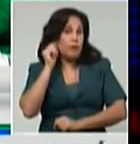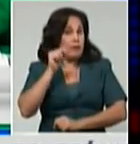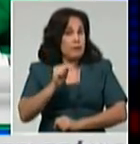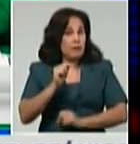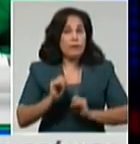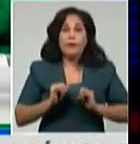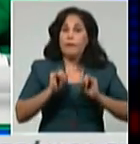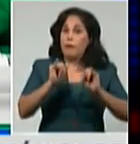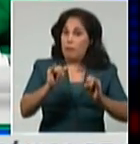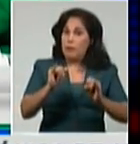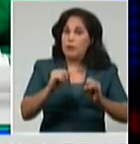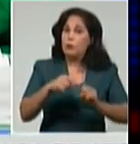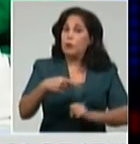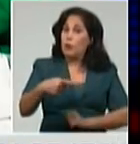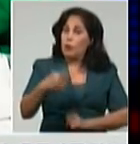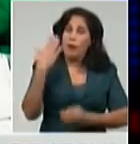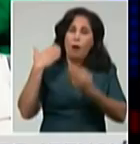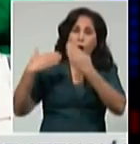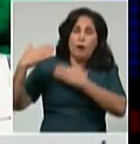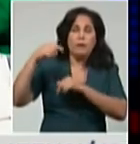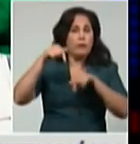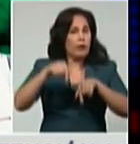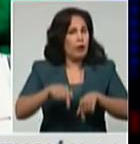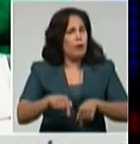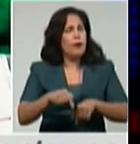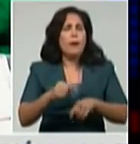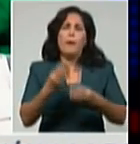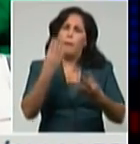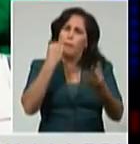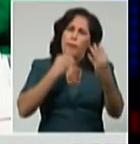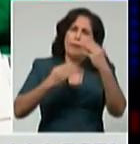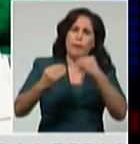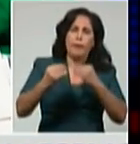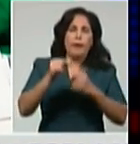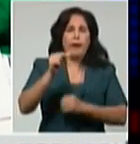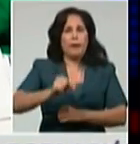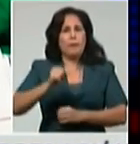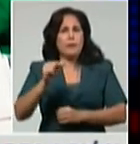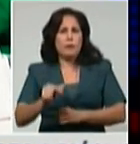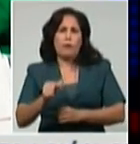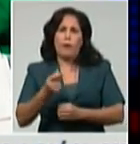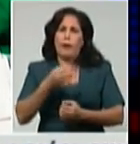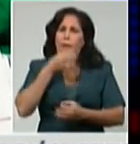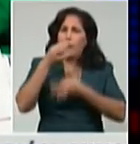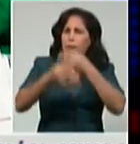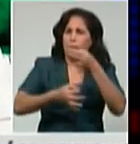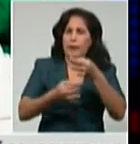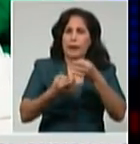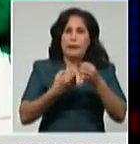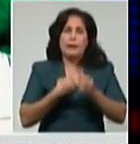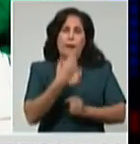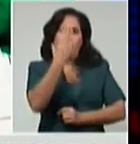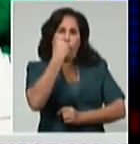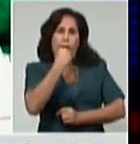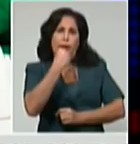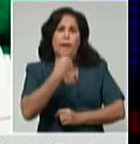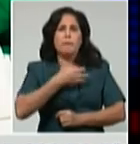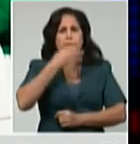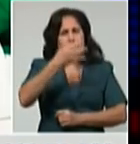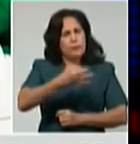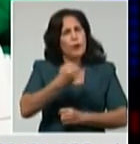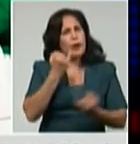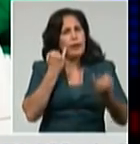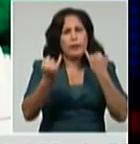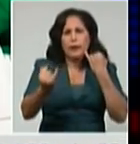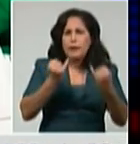veníamos dando diaria, que muchas personas con mucha gratitud se han acercado a plantearme su interés,